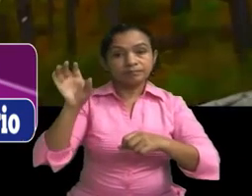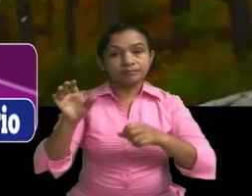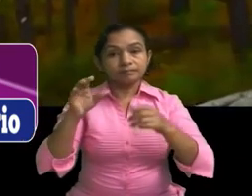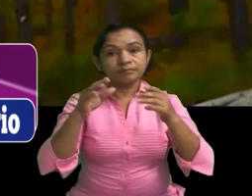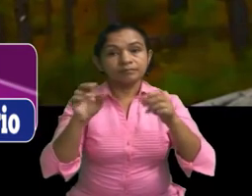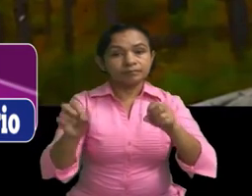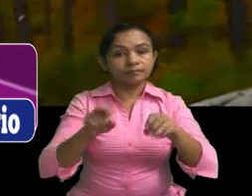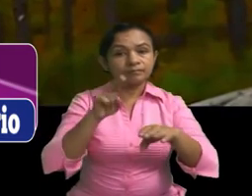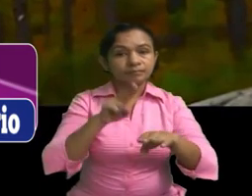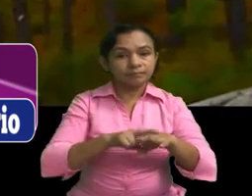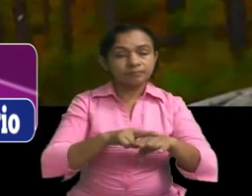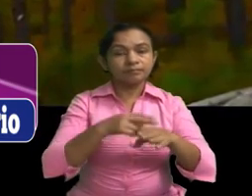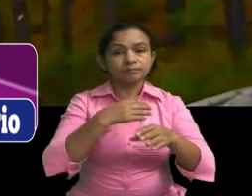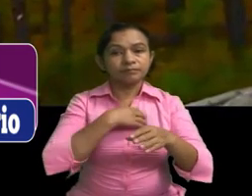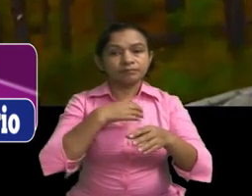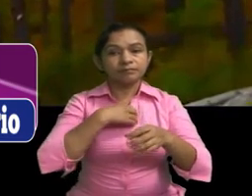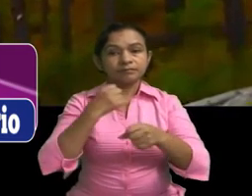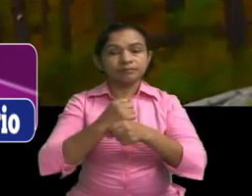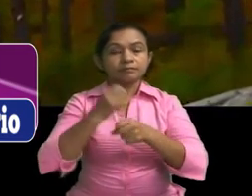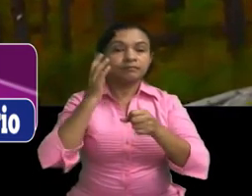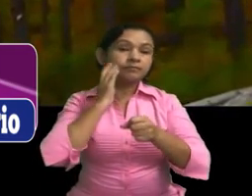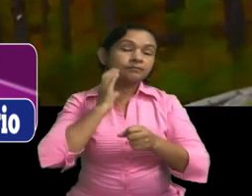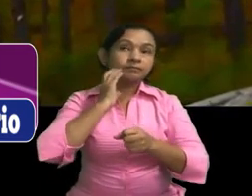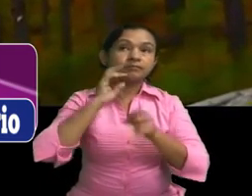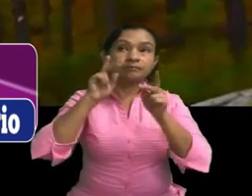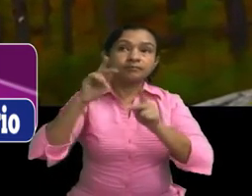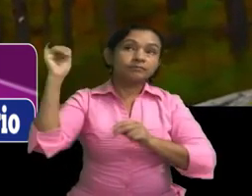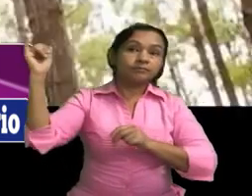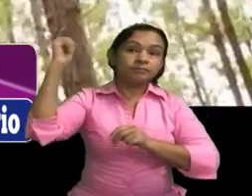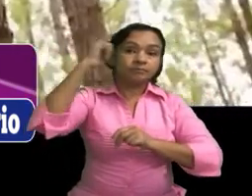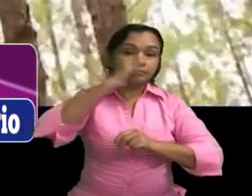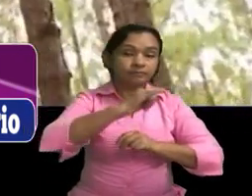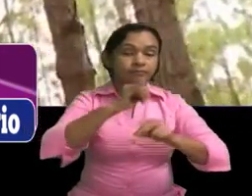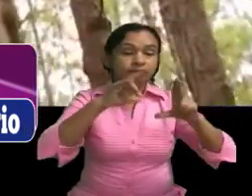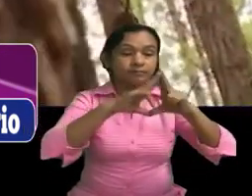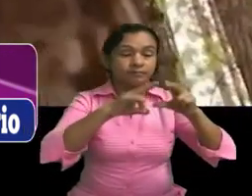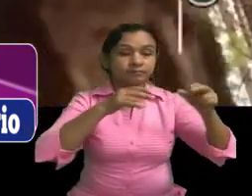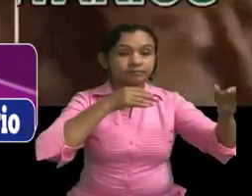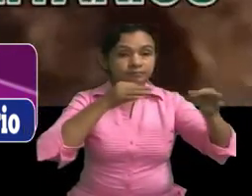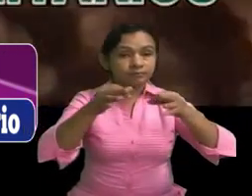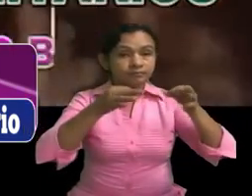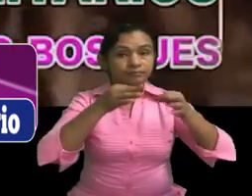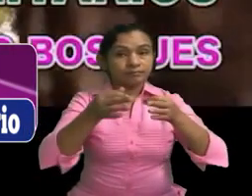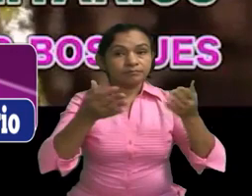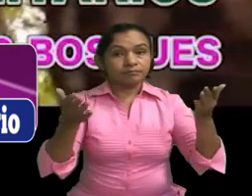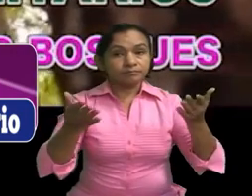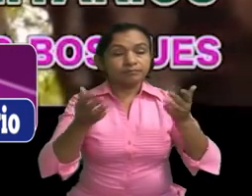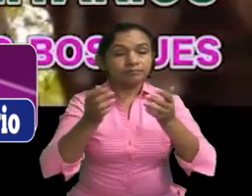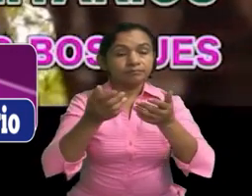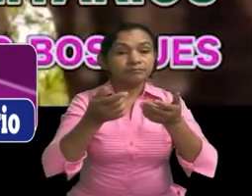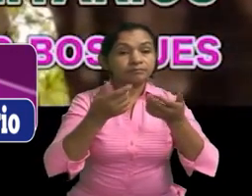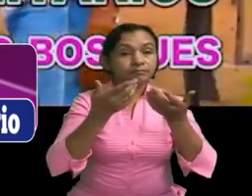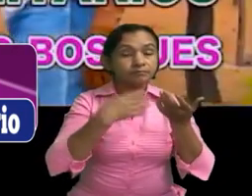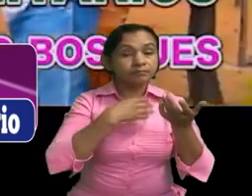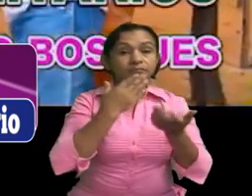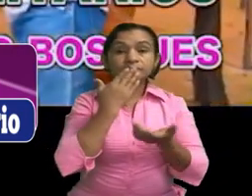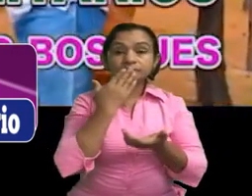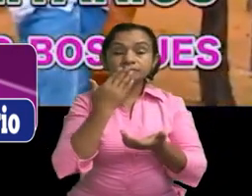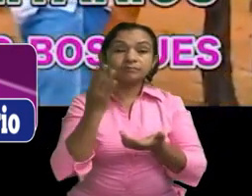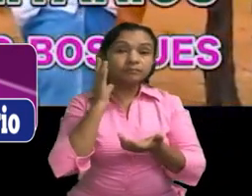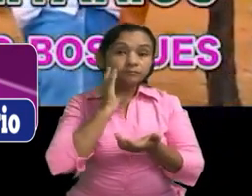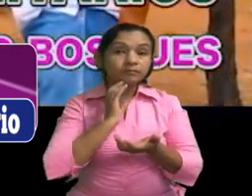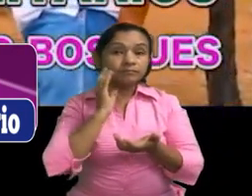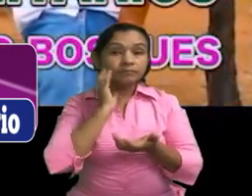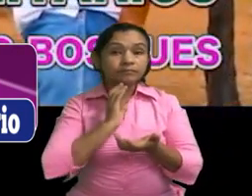los nacionales, inclusive cuando traemos expertos, ¿verdad? Expertos que vienen a compartirnos muy buenas experiencias,